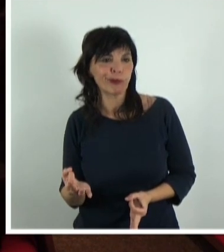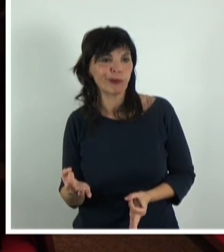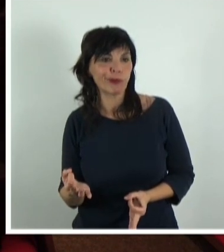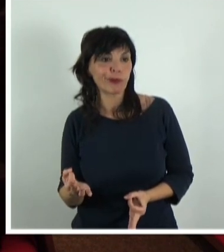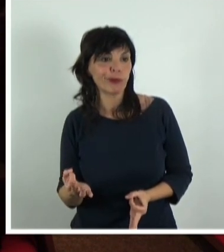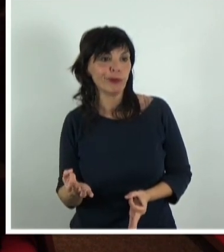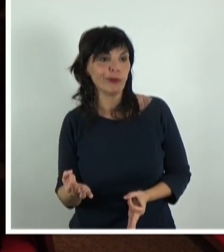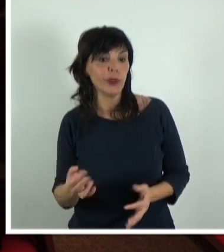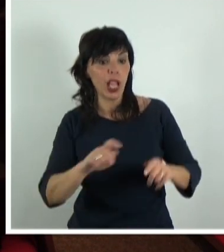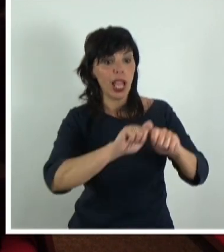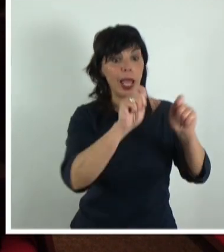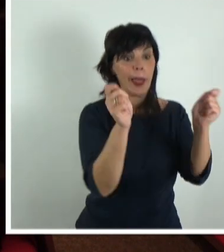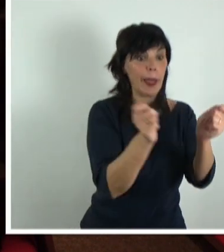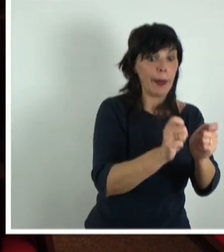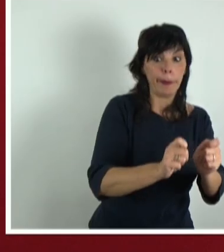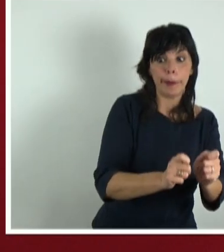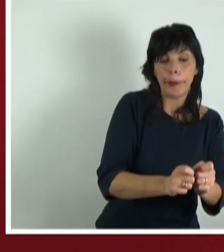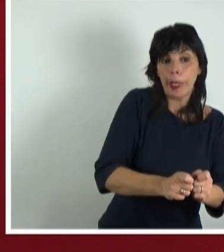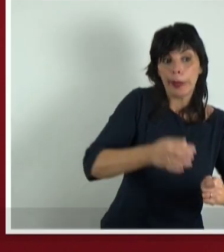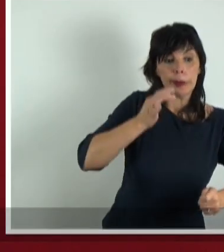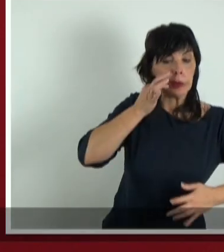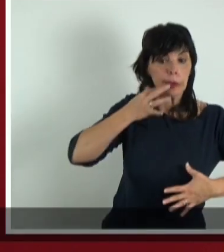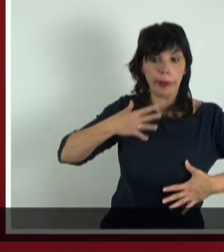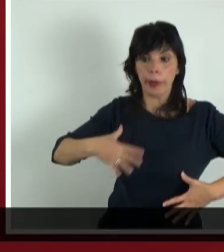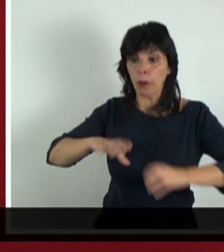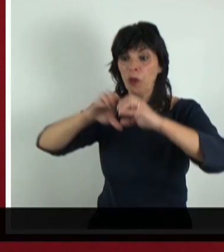vasija, ni cuerpo, ni templo donde hacerlo,